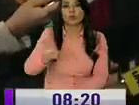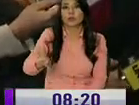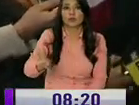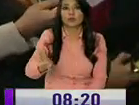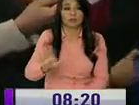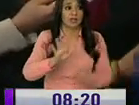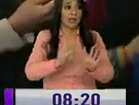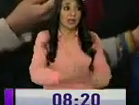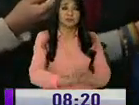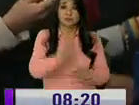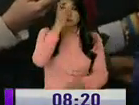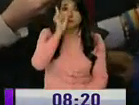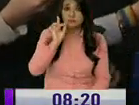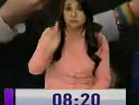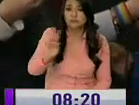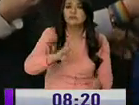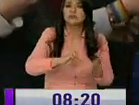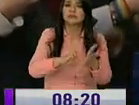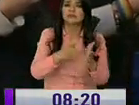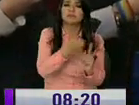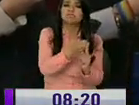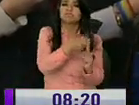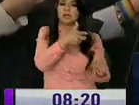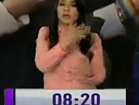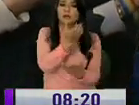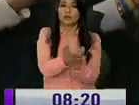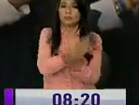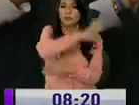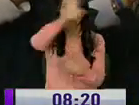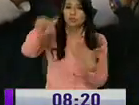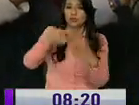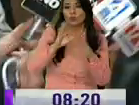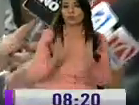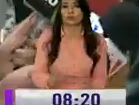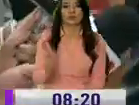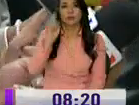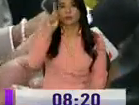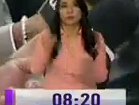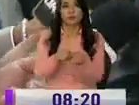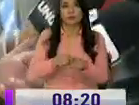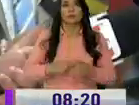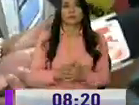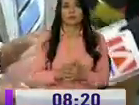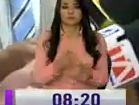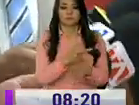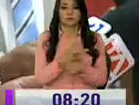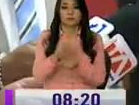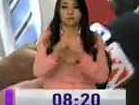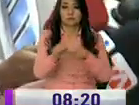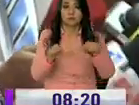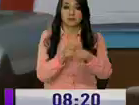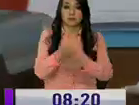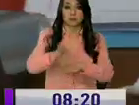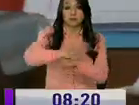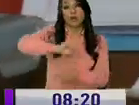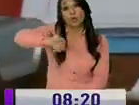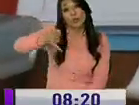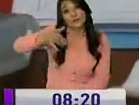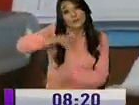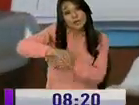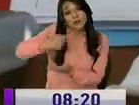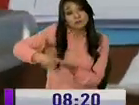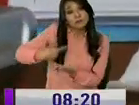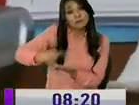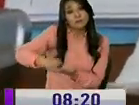de este tipo de medidas que afectan directamente a la economía de todos los ecuatorianos. Se espera que el CAL se reúna la tarde de este jueves para